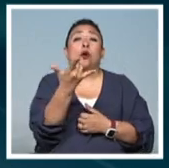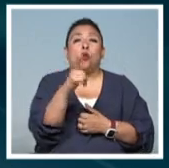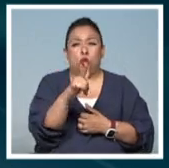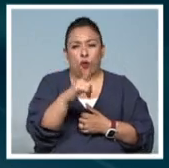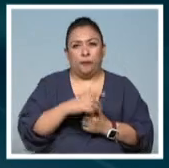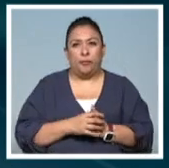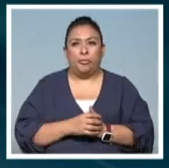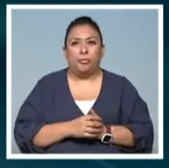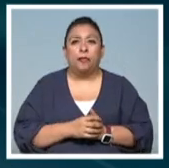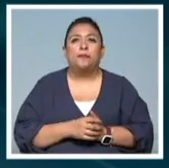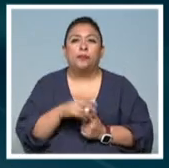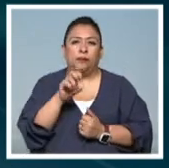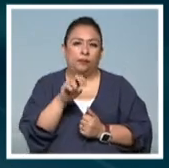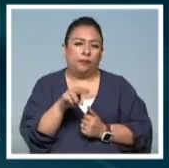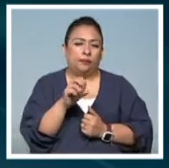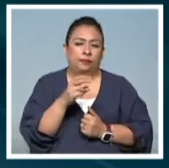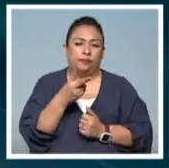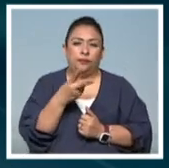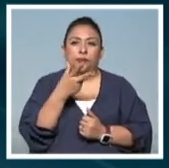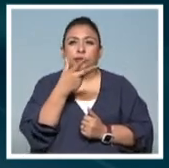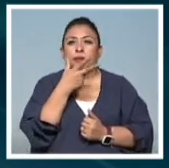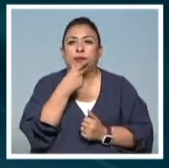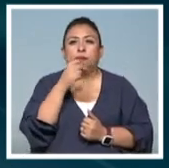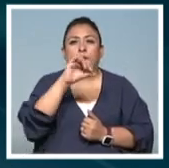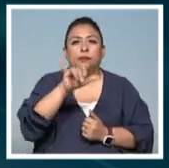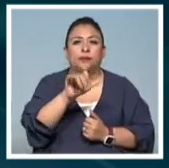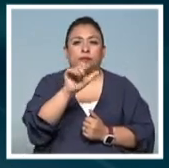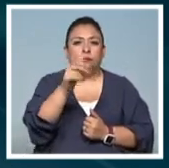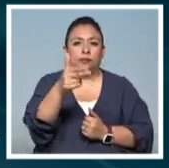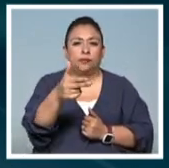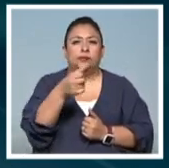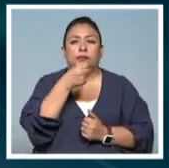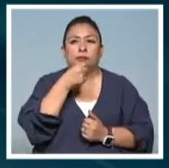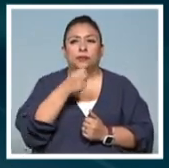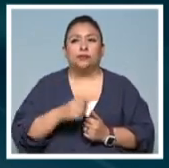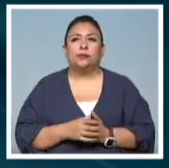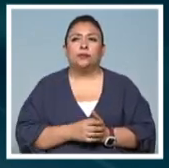Noticias 22, José Antonio Hernández.